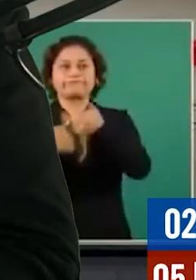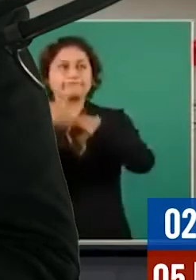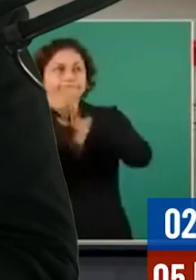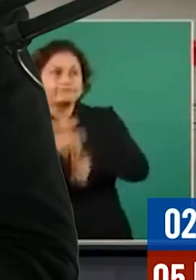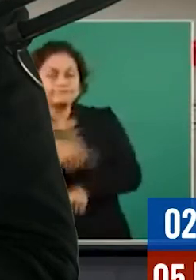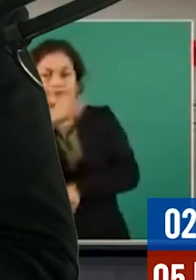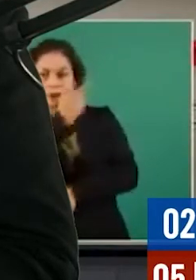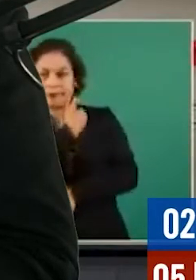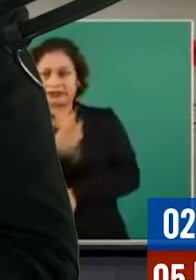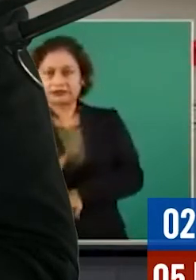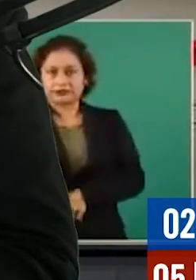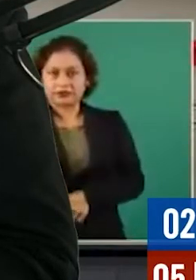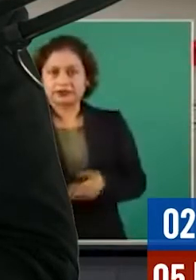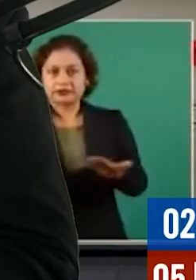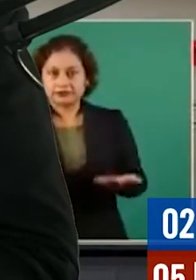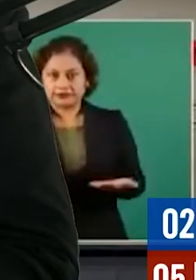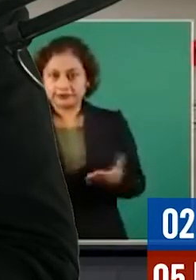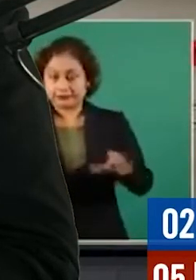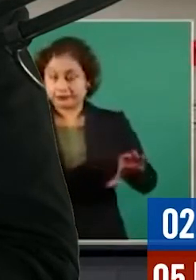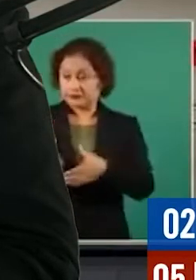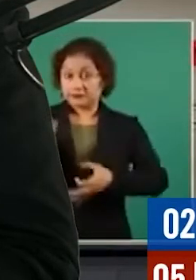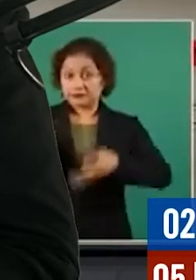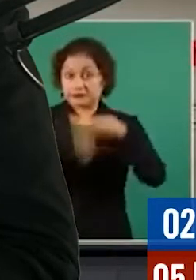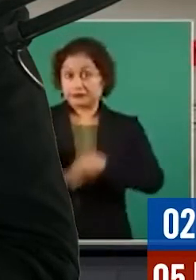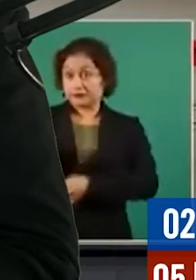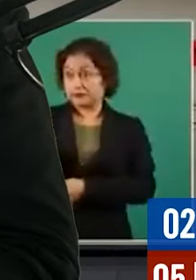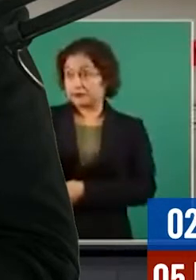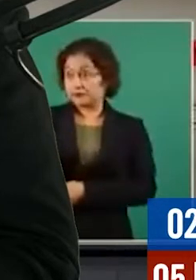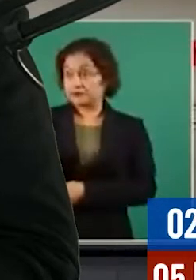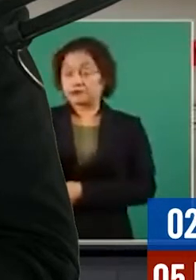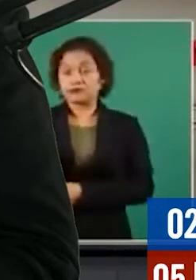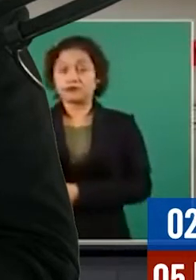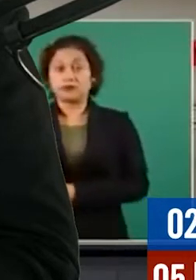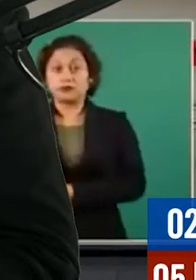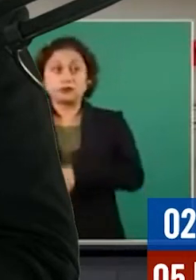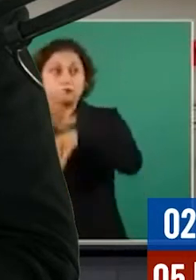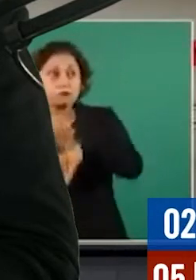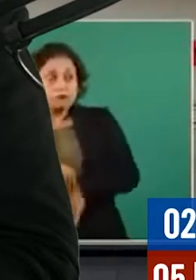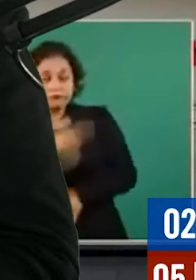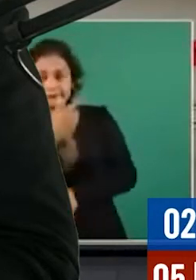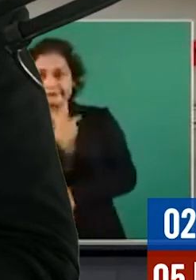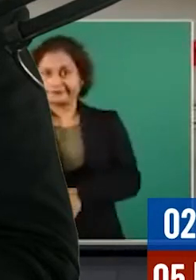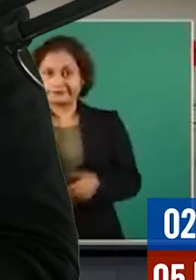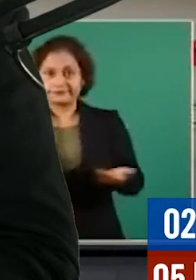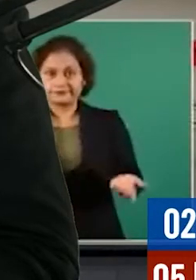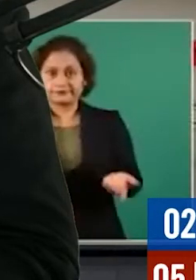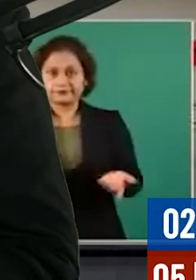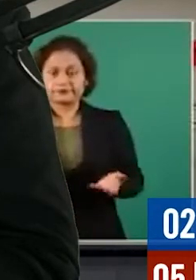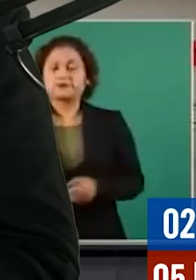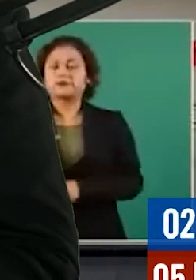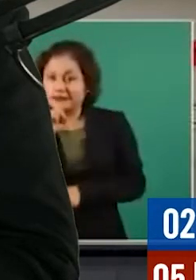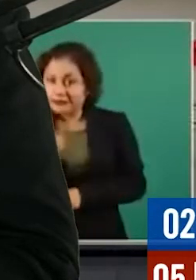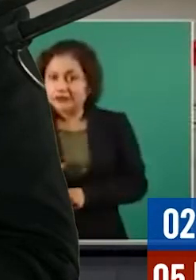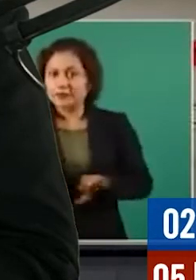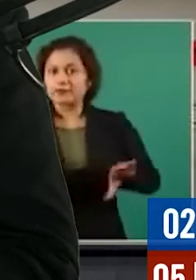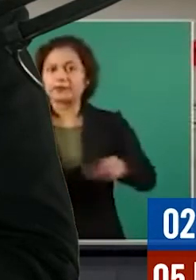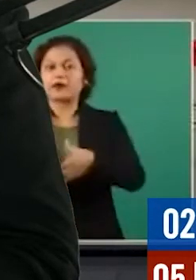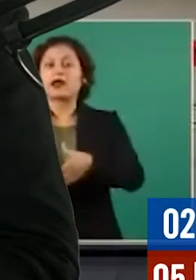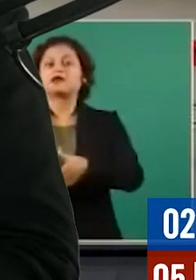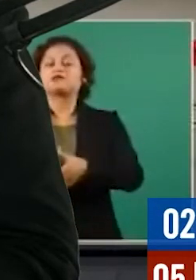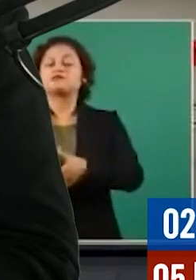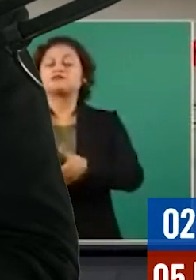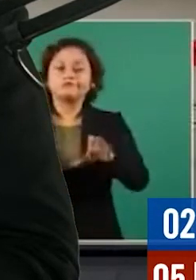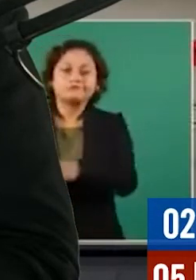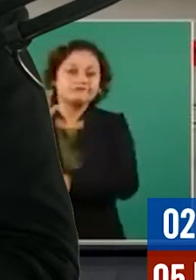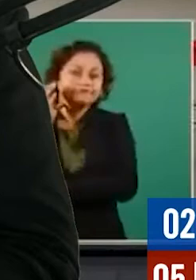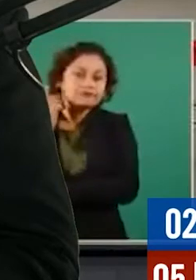al hablar sobre la descomposición en el Instituto Electoral y en el Tribunal Electoral, se refirió a un mensaje publicado